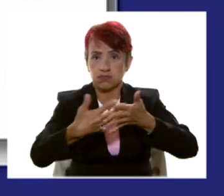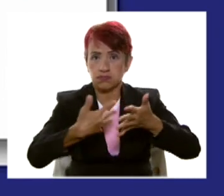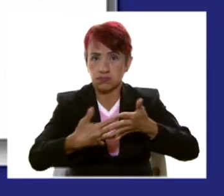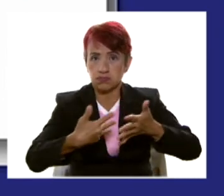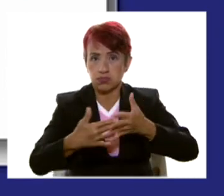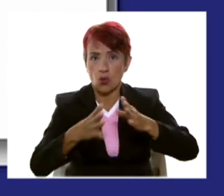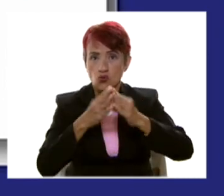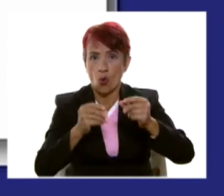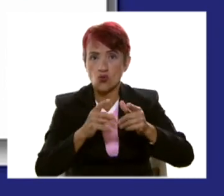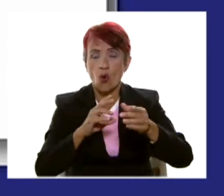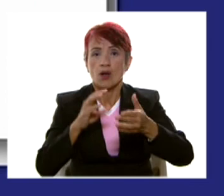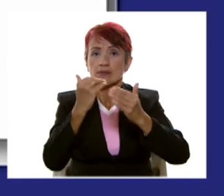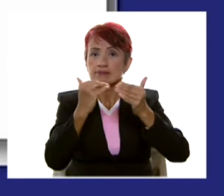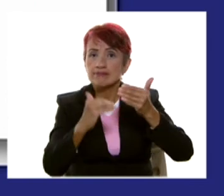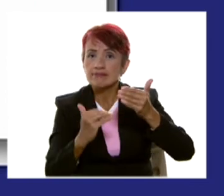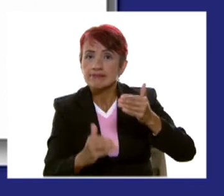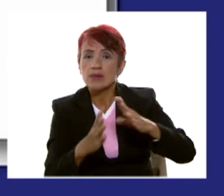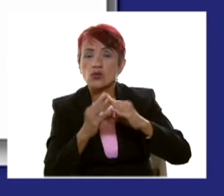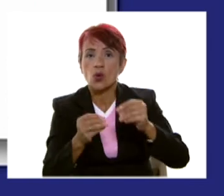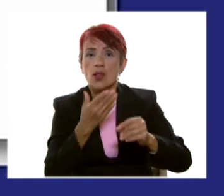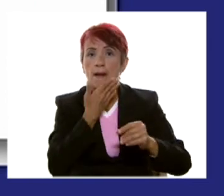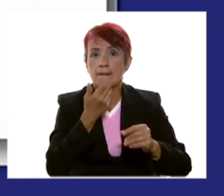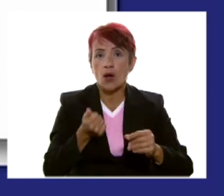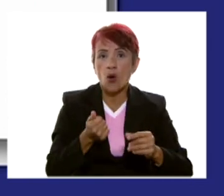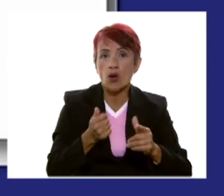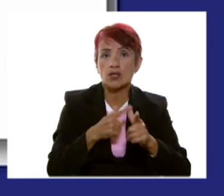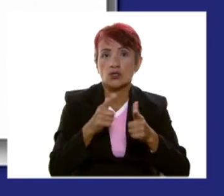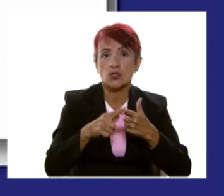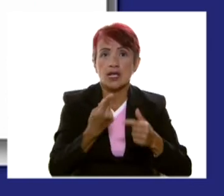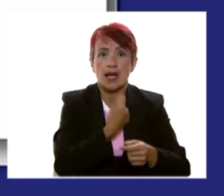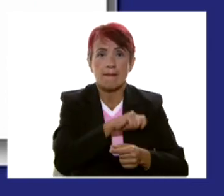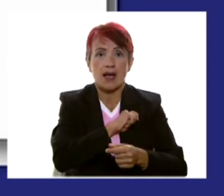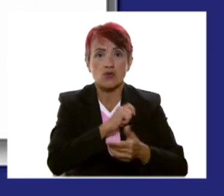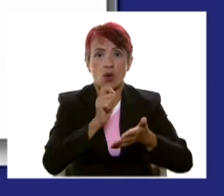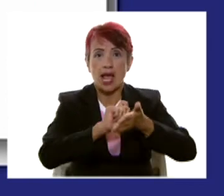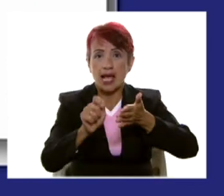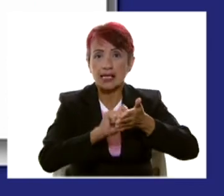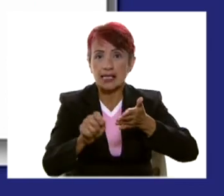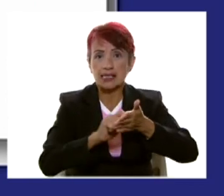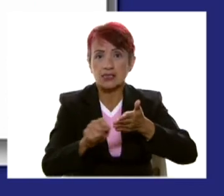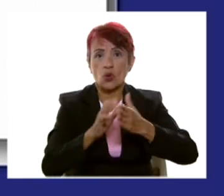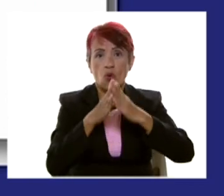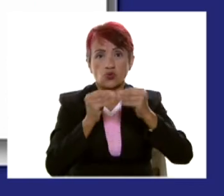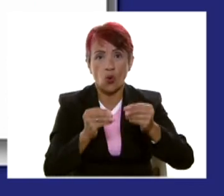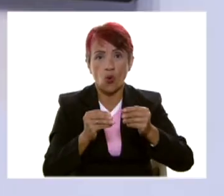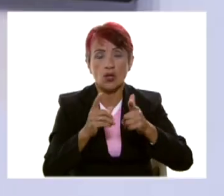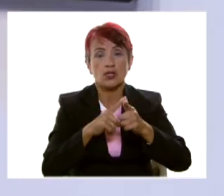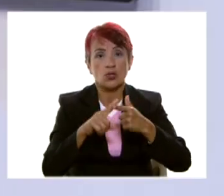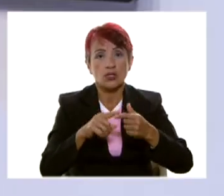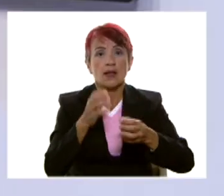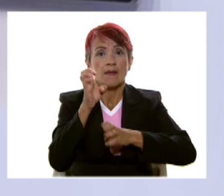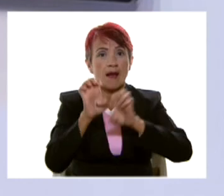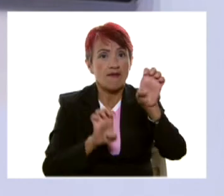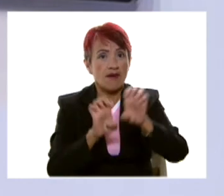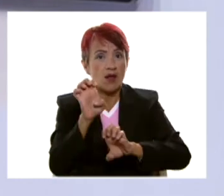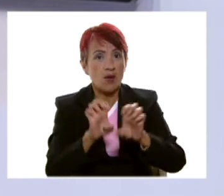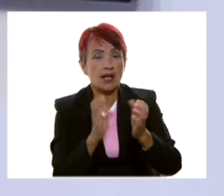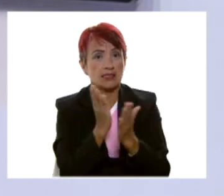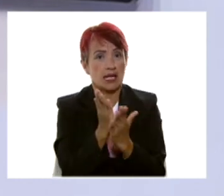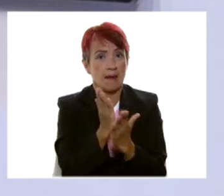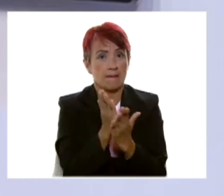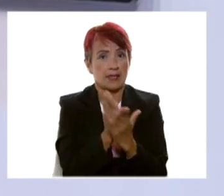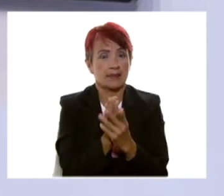español escrito. La estructura de la lengua de señas es una, la del español escrito es otra y allí la vamos a estar evaluando